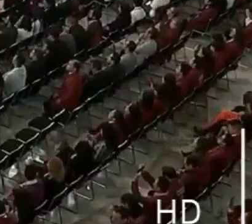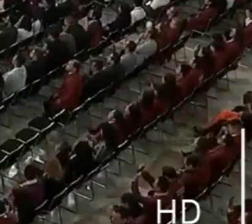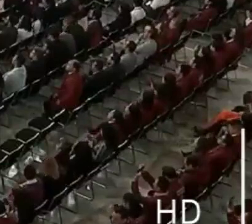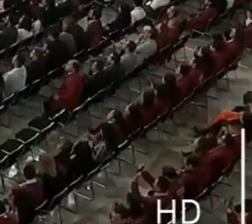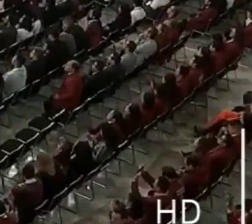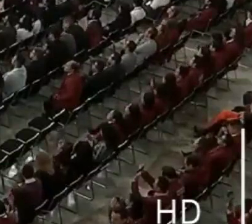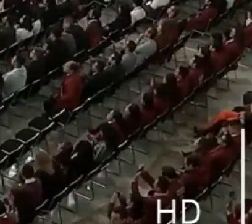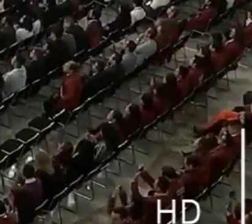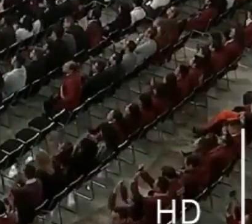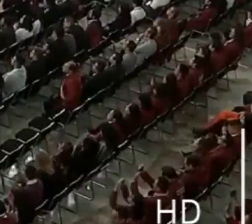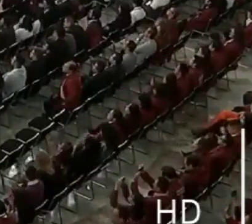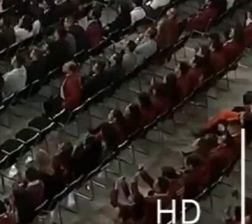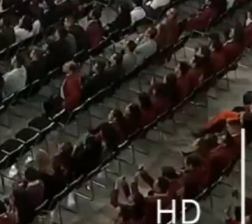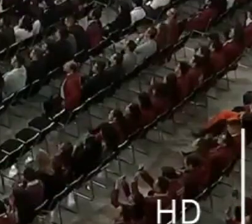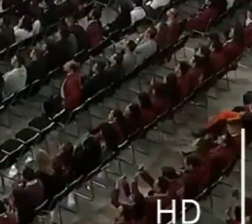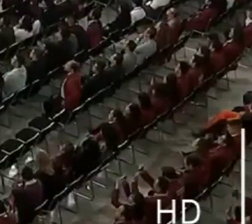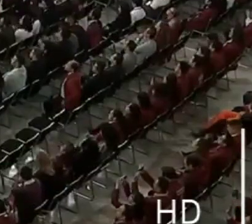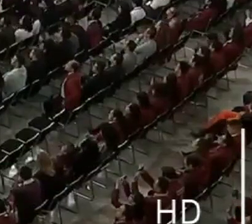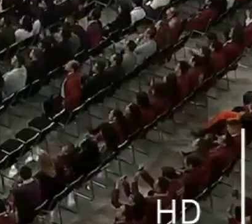Batres Guadarrama.